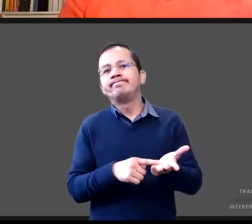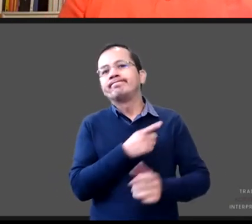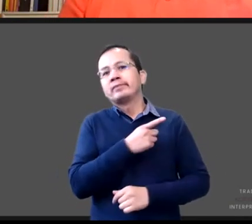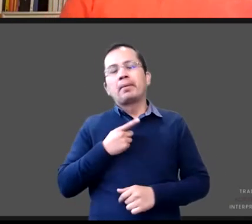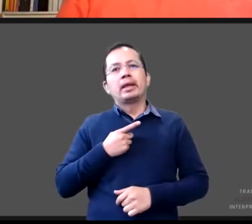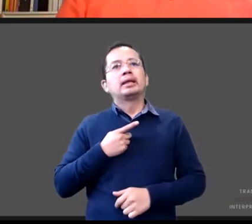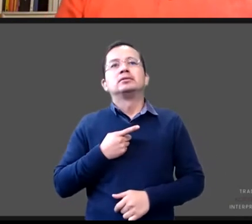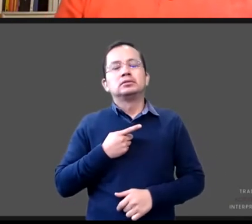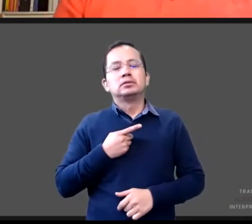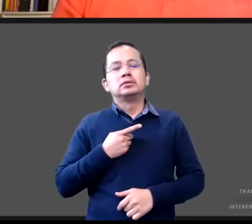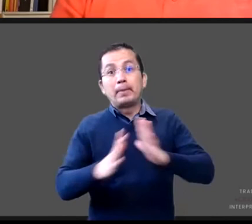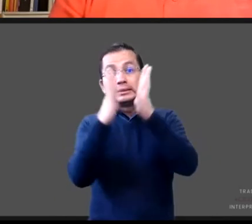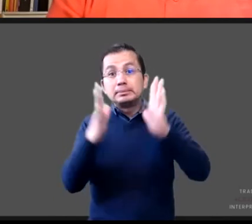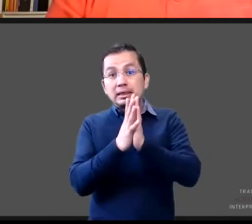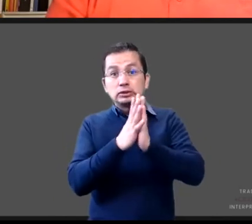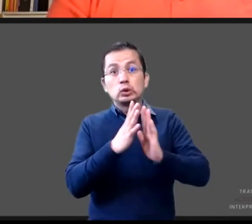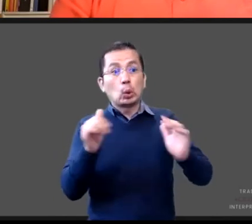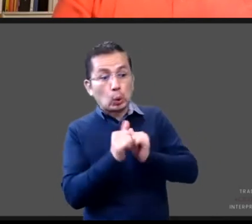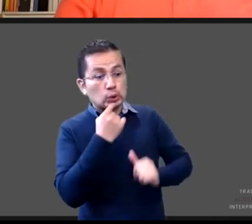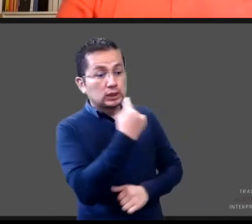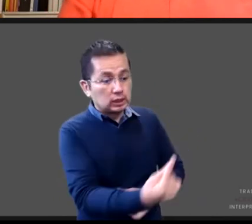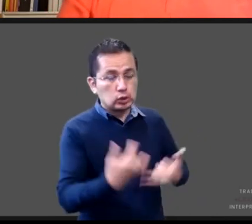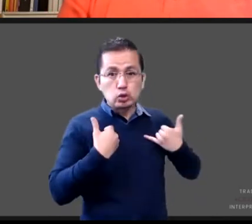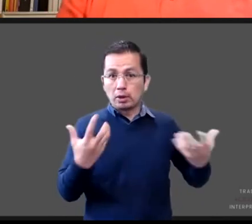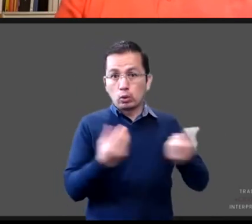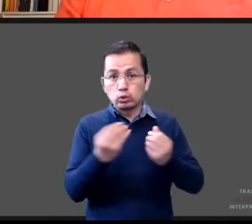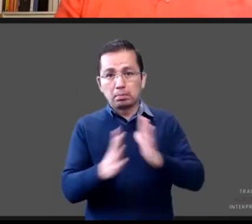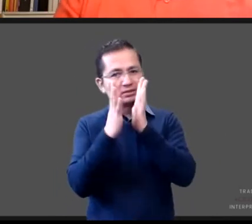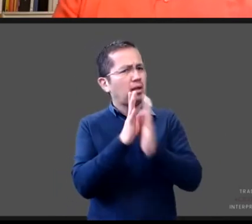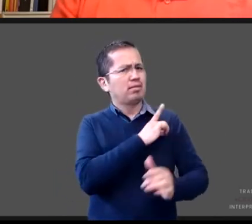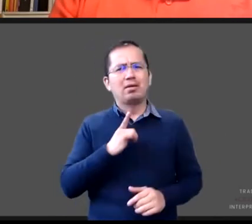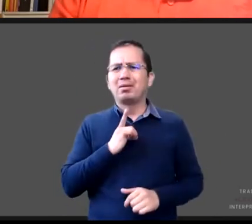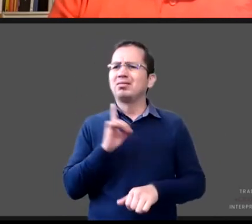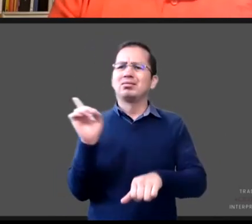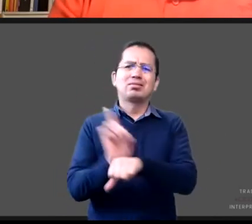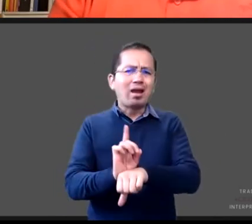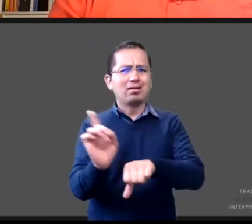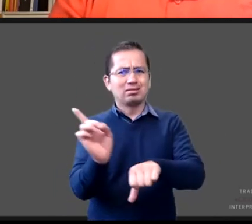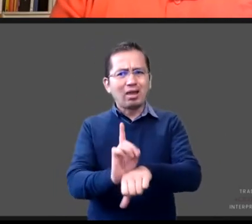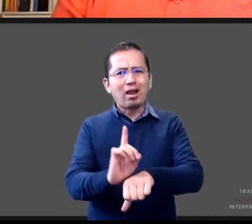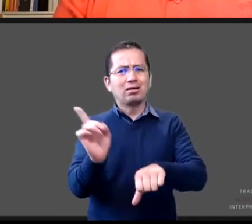los espacios en donde interactúan las niñas y los niños, no solo entre ellos, sino especialmente con